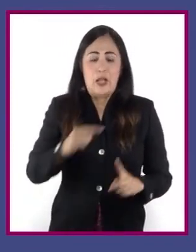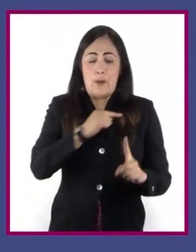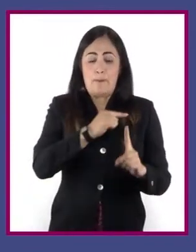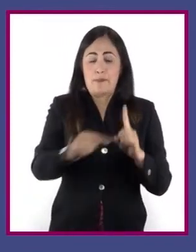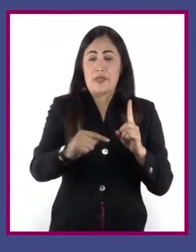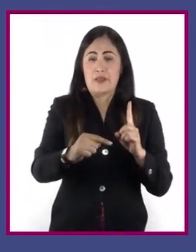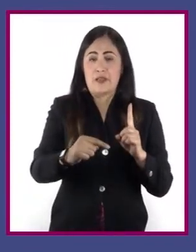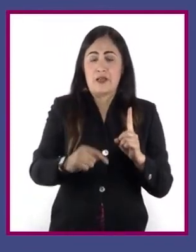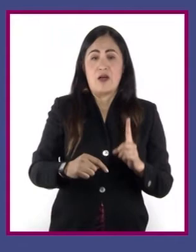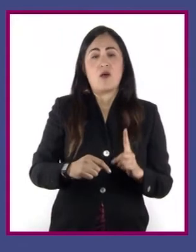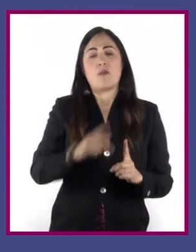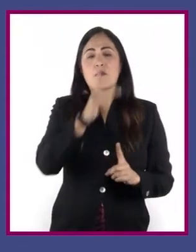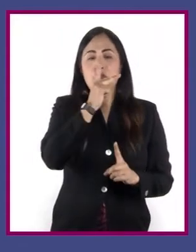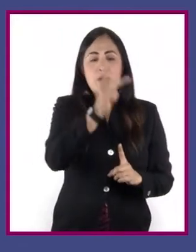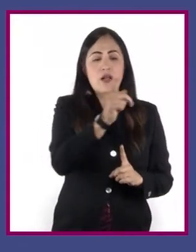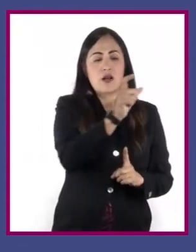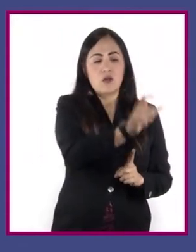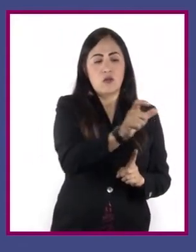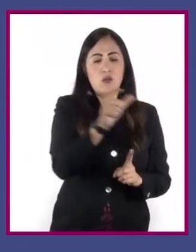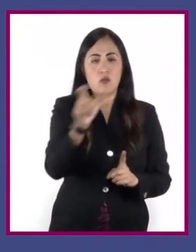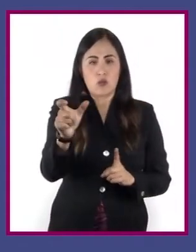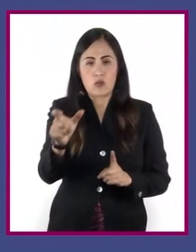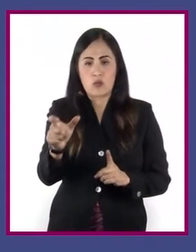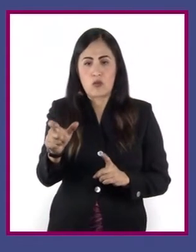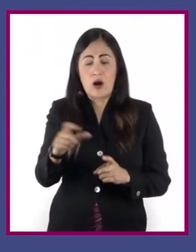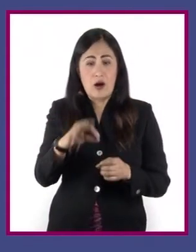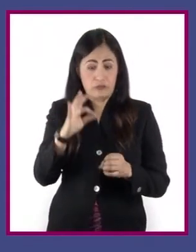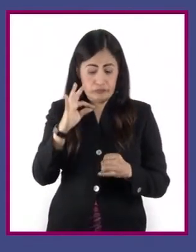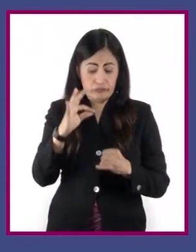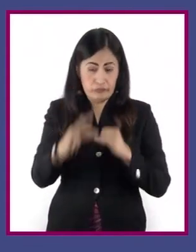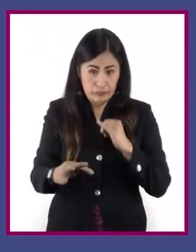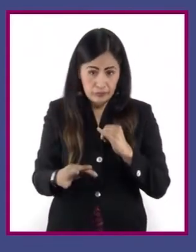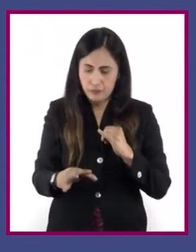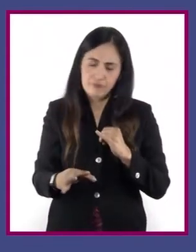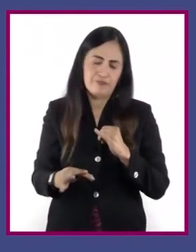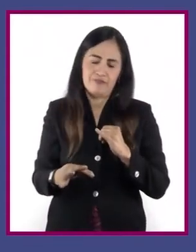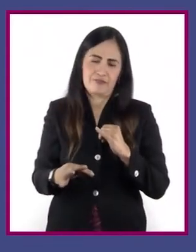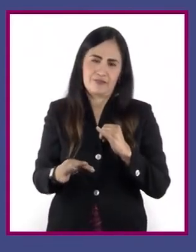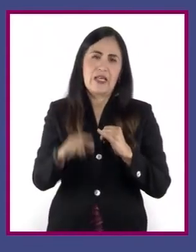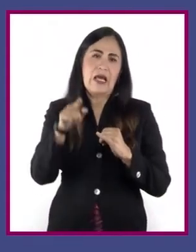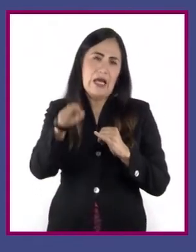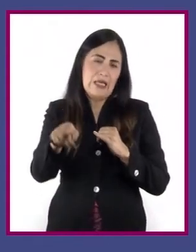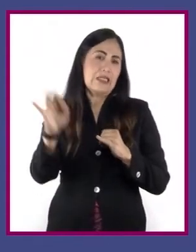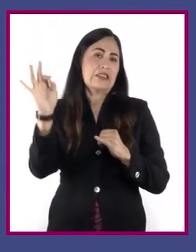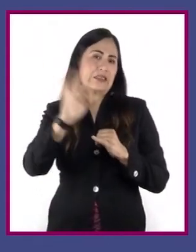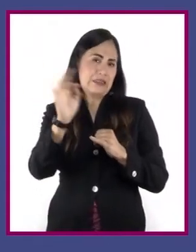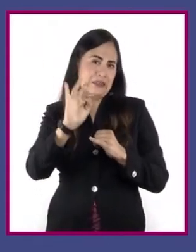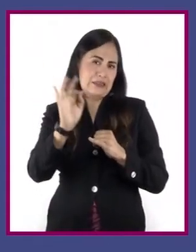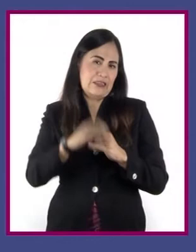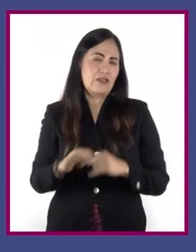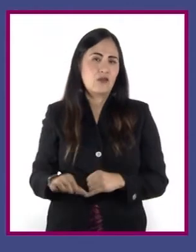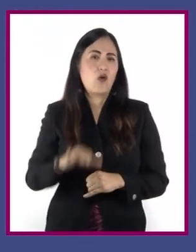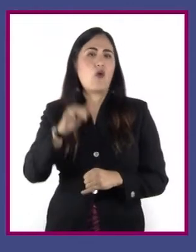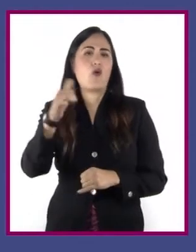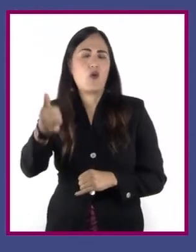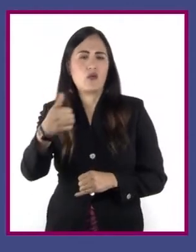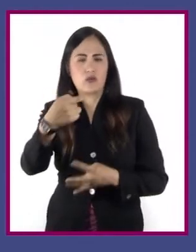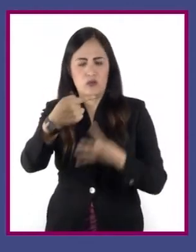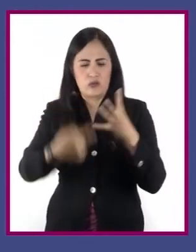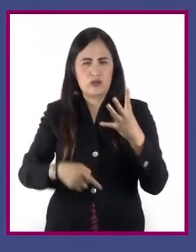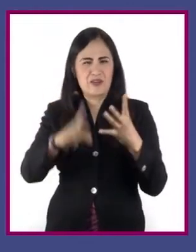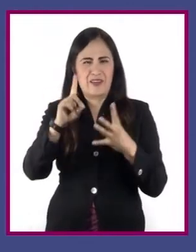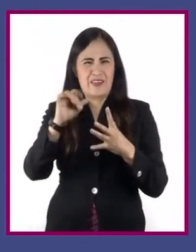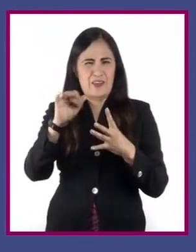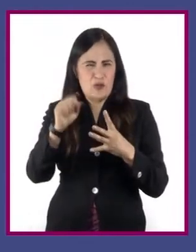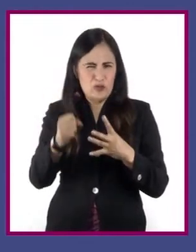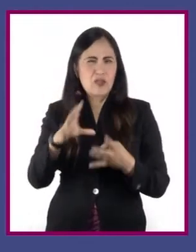dejamos 2 oraciones no terminadas en donde se supone se desarrollan otros aspectos.